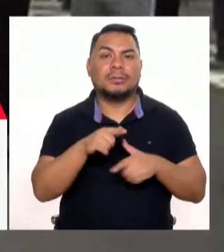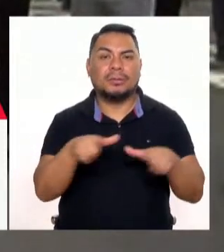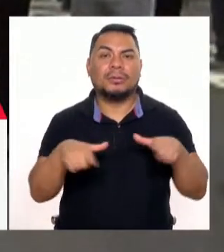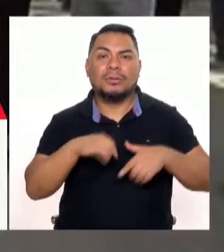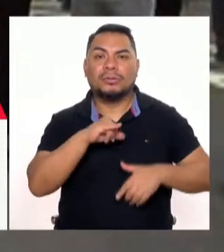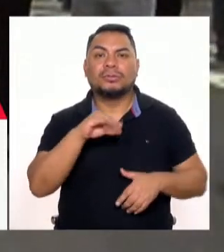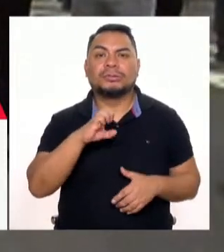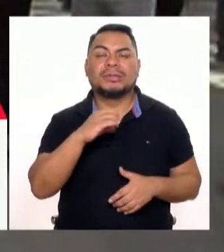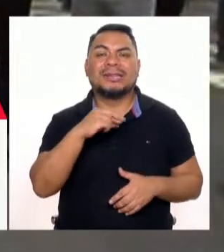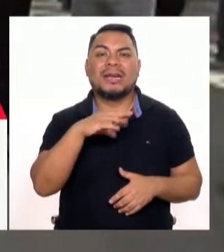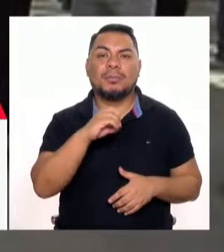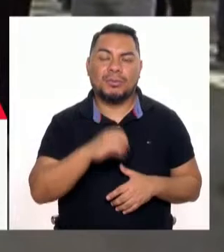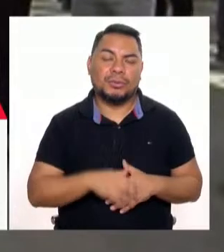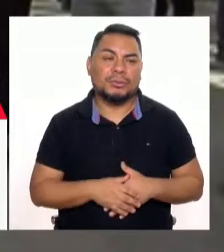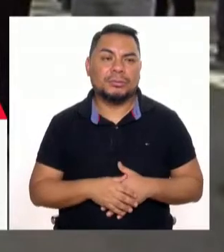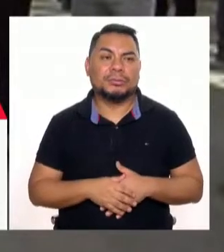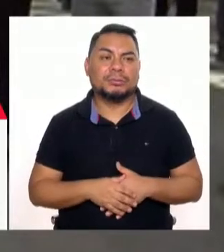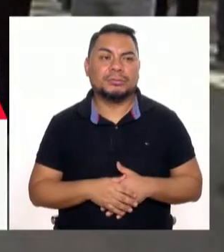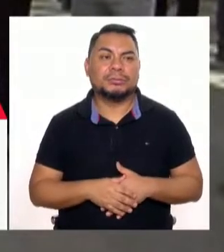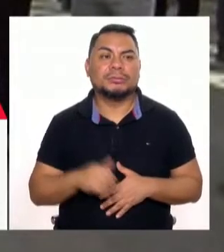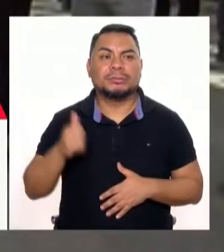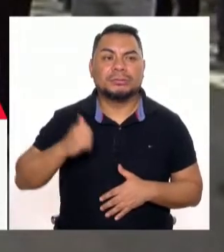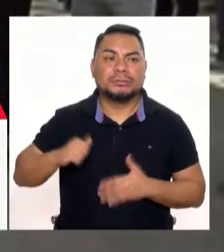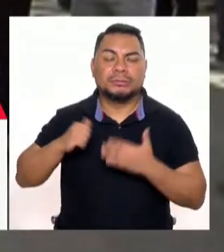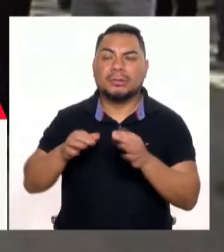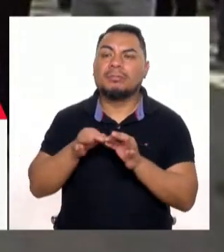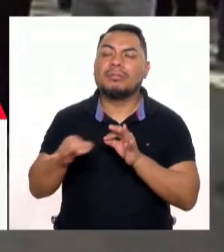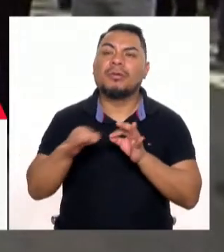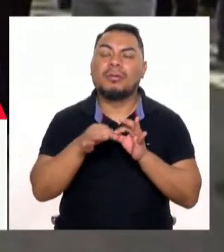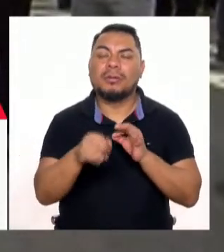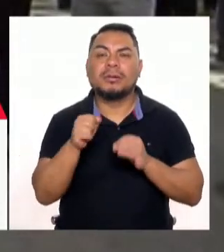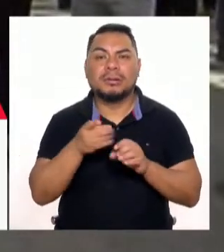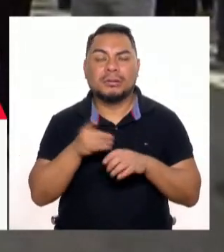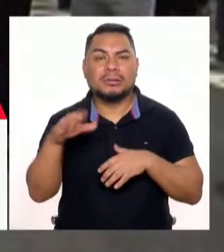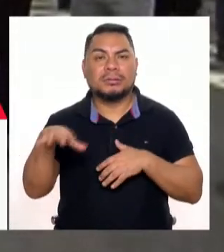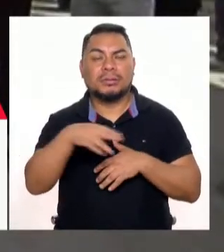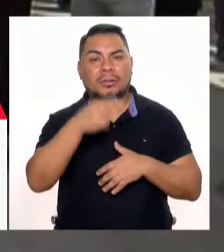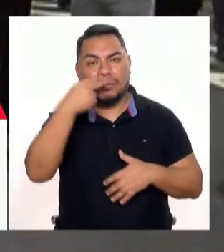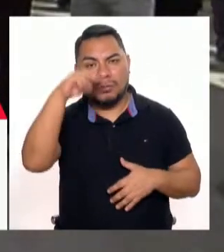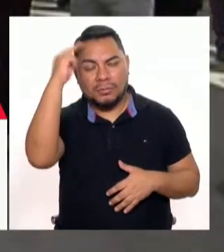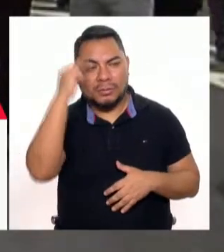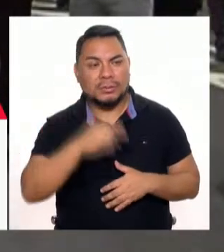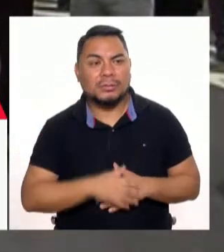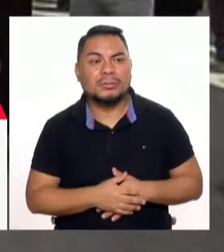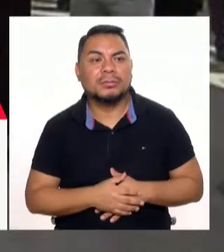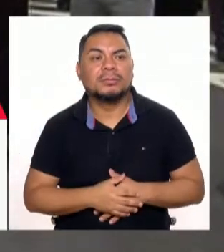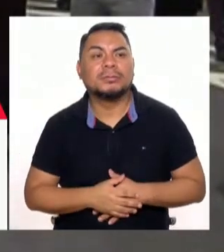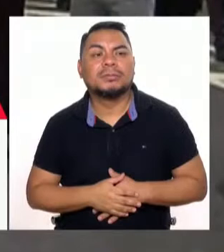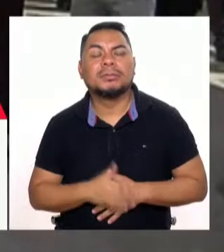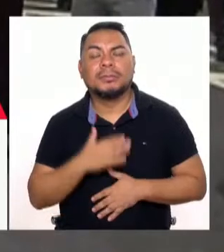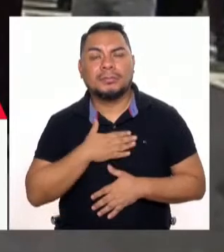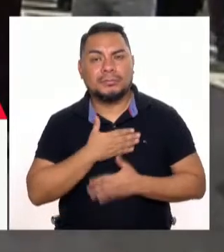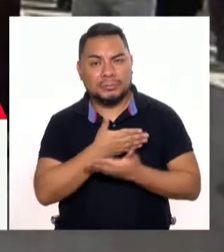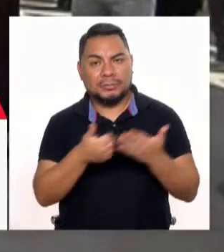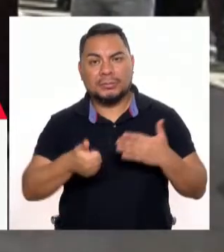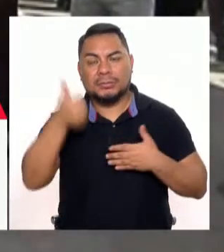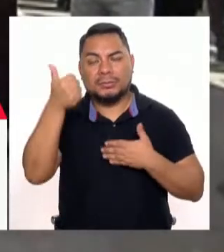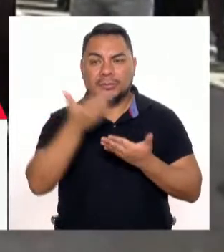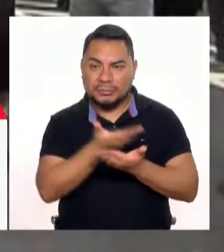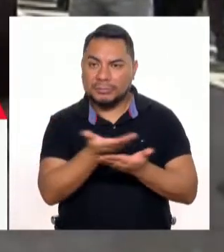Crespo Perdón señores alcaldes provinciales y distritales de huánuco distinguidas